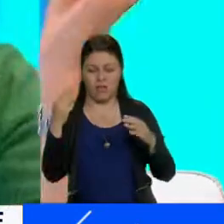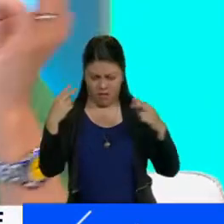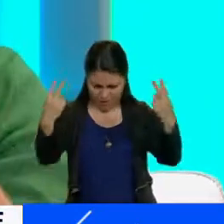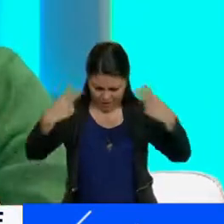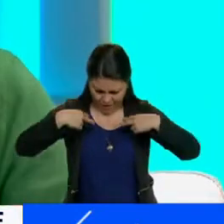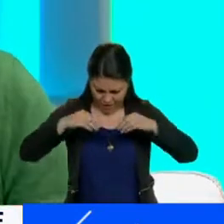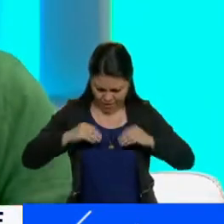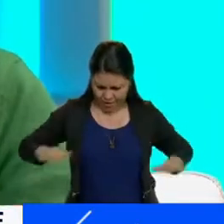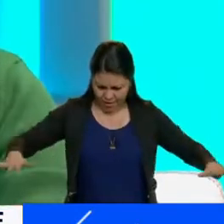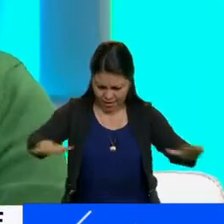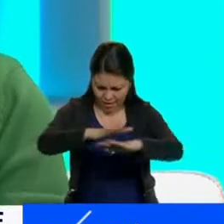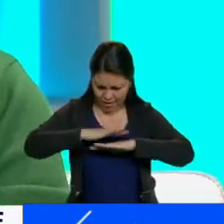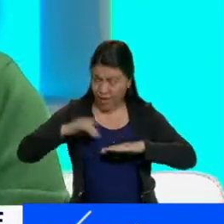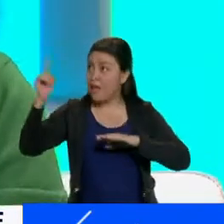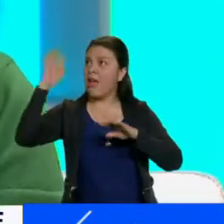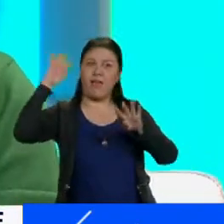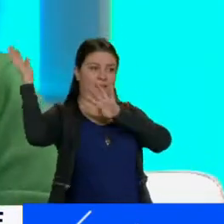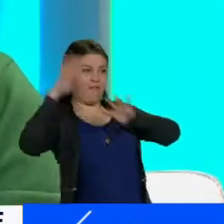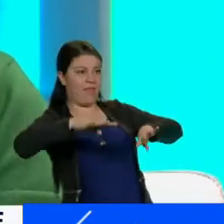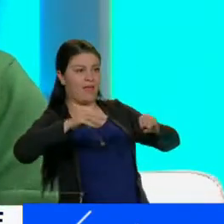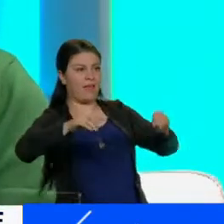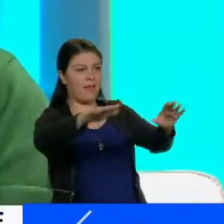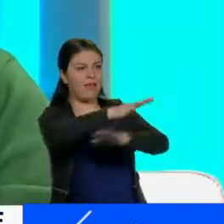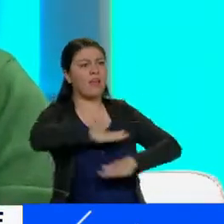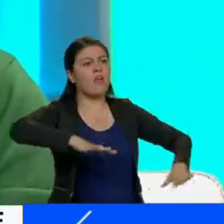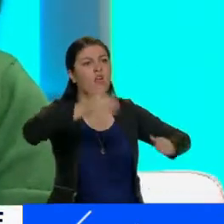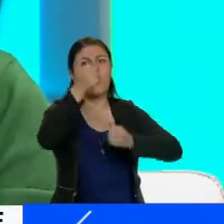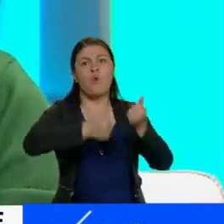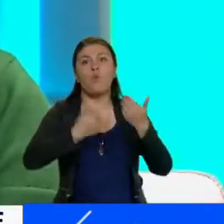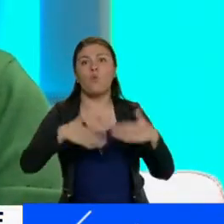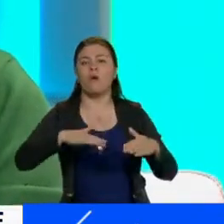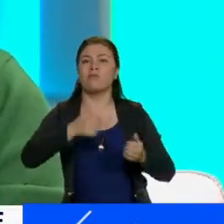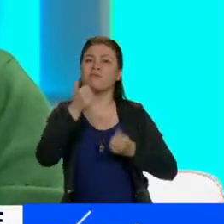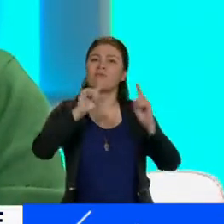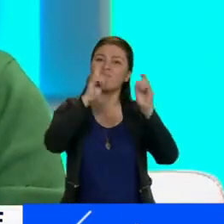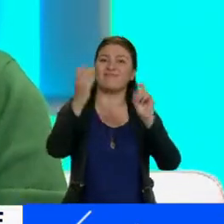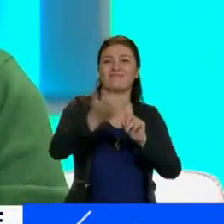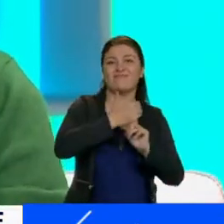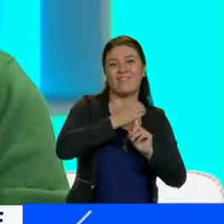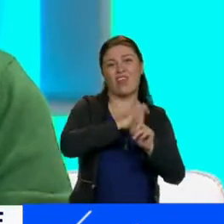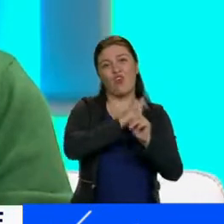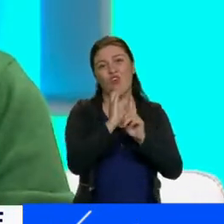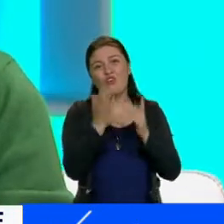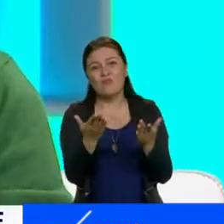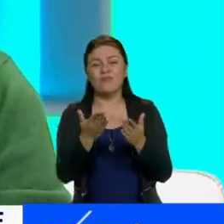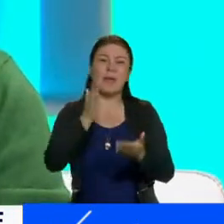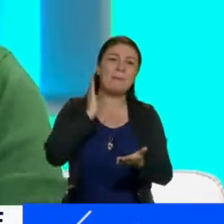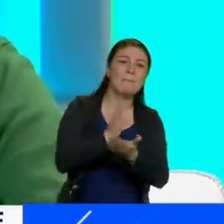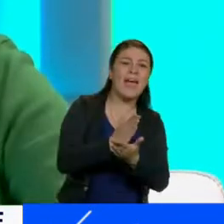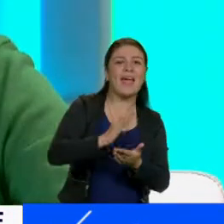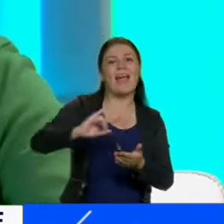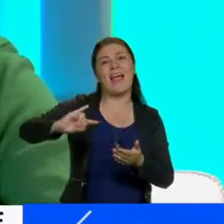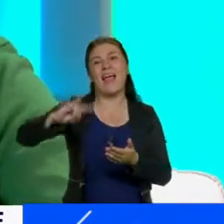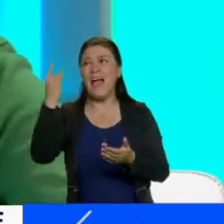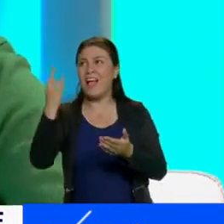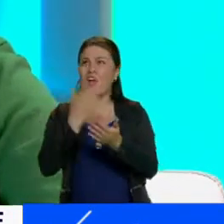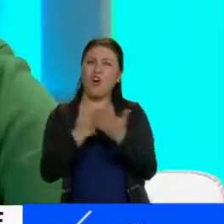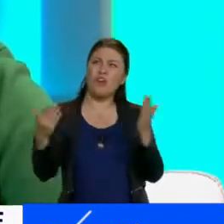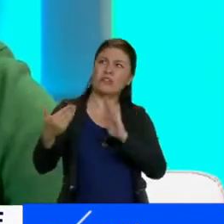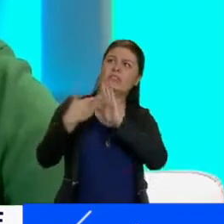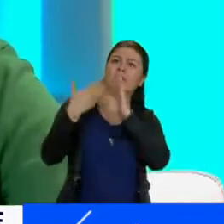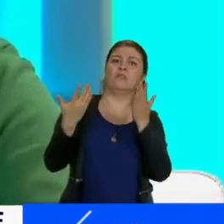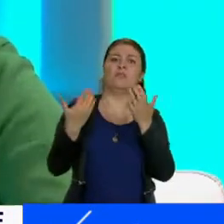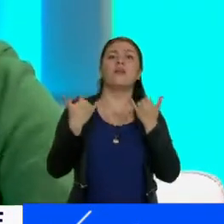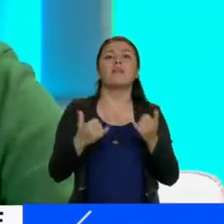se ubican sus principales lugares de protección cultural, sus riesgos, sus amenazas, sus vulnerabilidades, y luego tener una